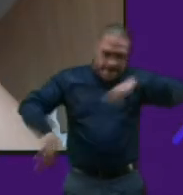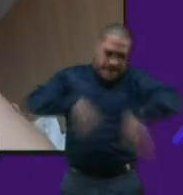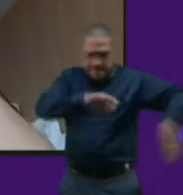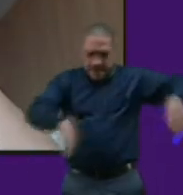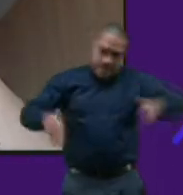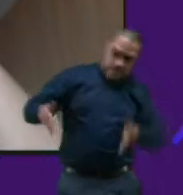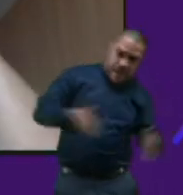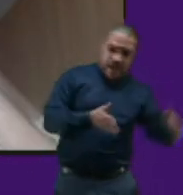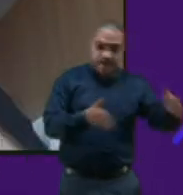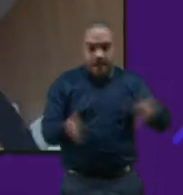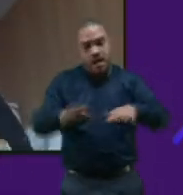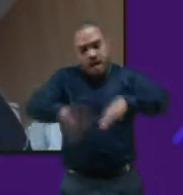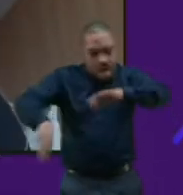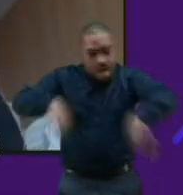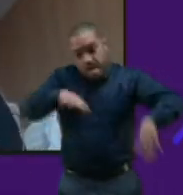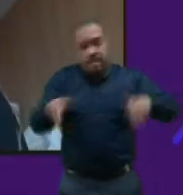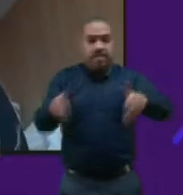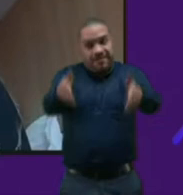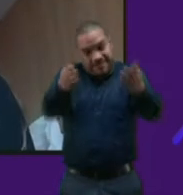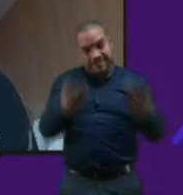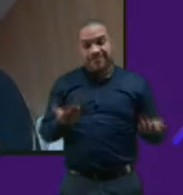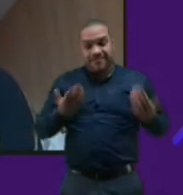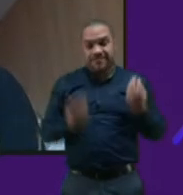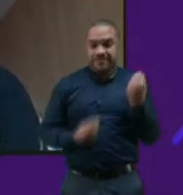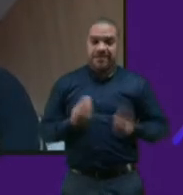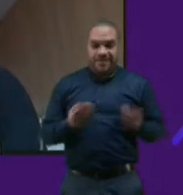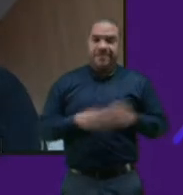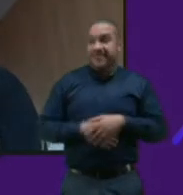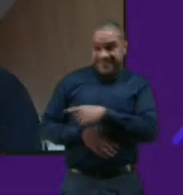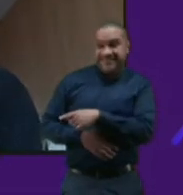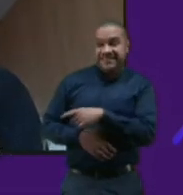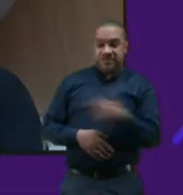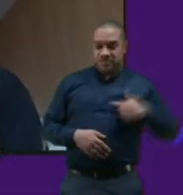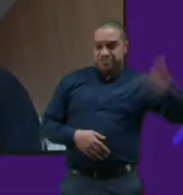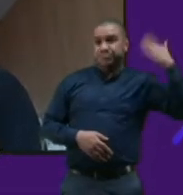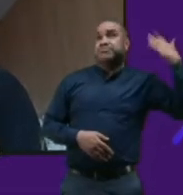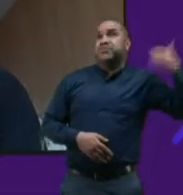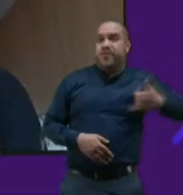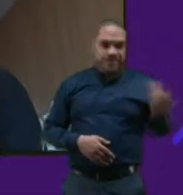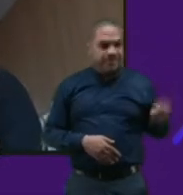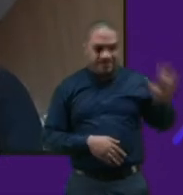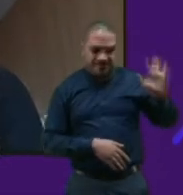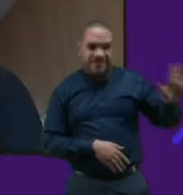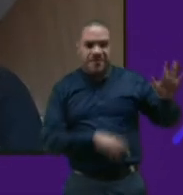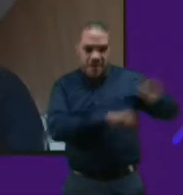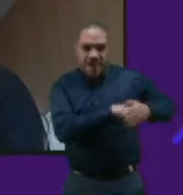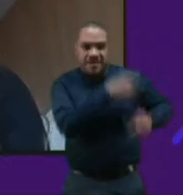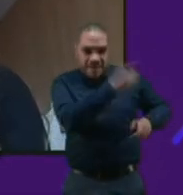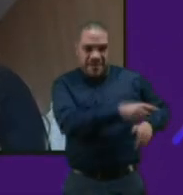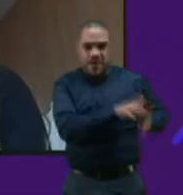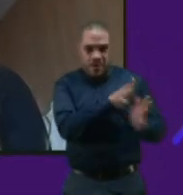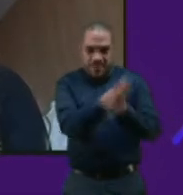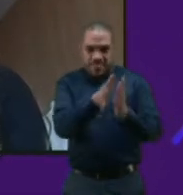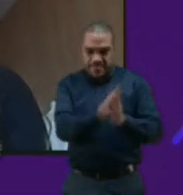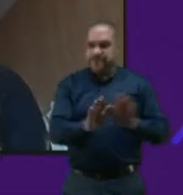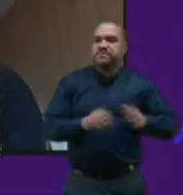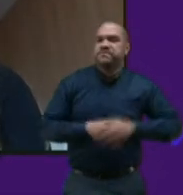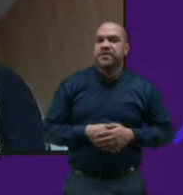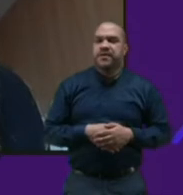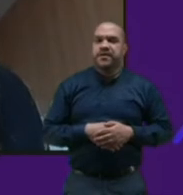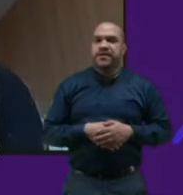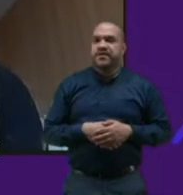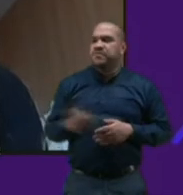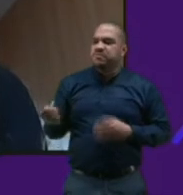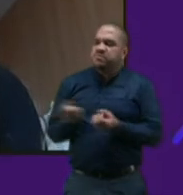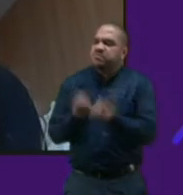acá... Sí, exacto. Ahora Patri nos cuenta un poquito eso desde el otro lado, pero yo quiero que le demos al público un poquito de esos datos, de esas